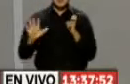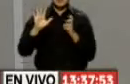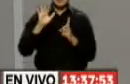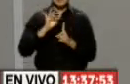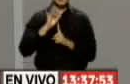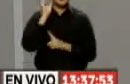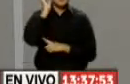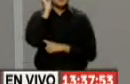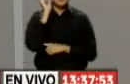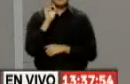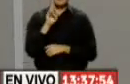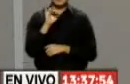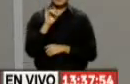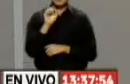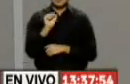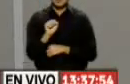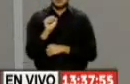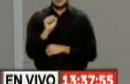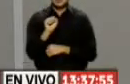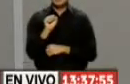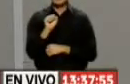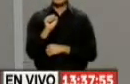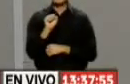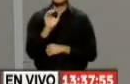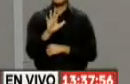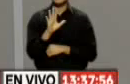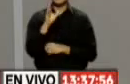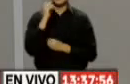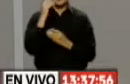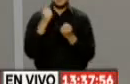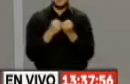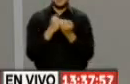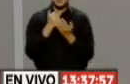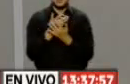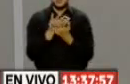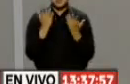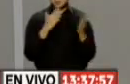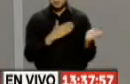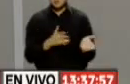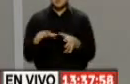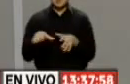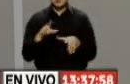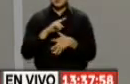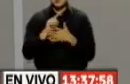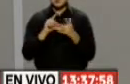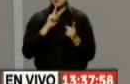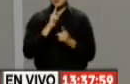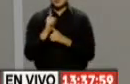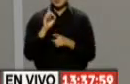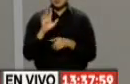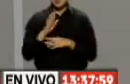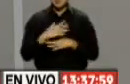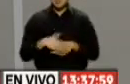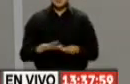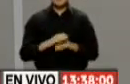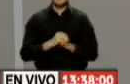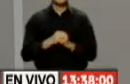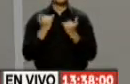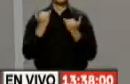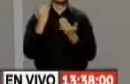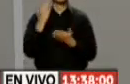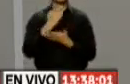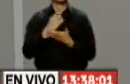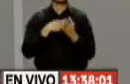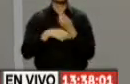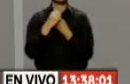destacada artista Fresia Raquel Saavedra Gómez y su aporte importante para la actividad artística y cultural de la ciudad de Guayaquil. Es momento ahora de